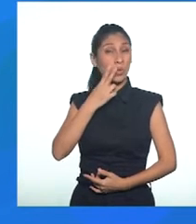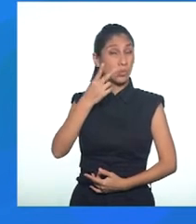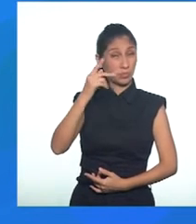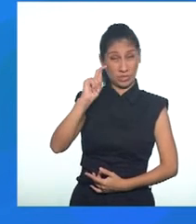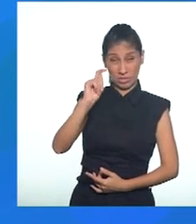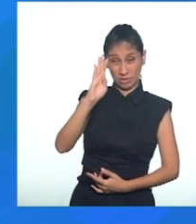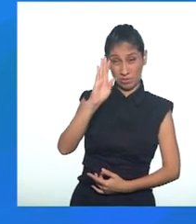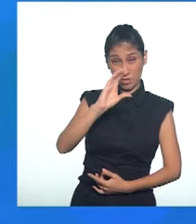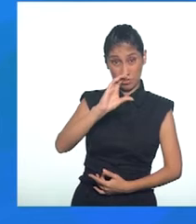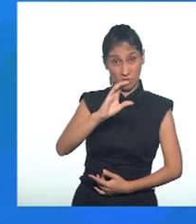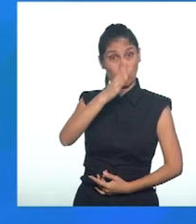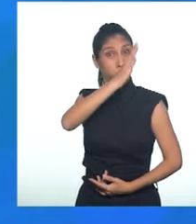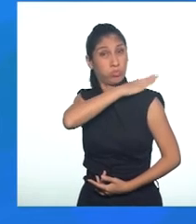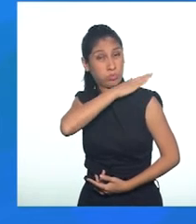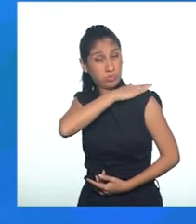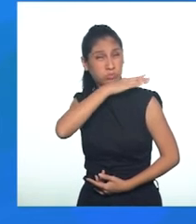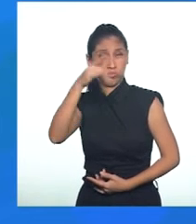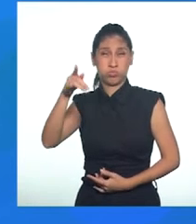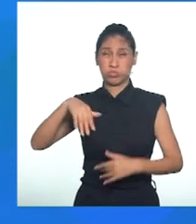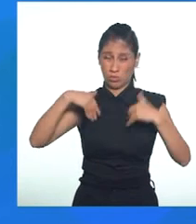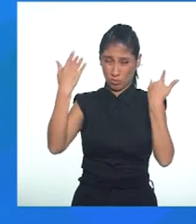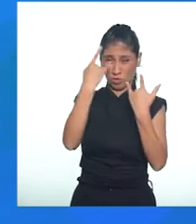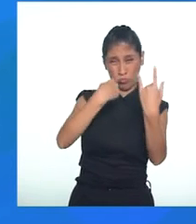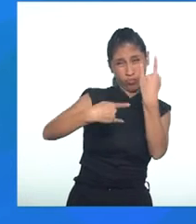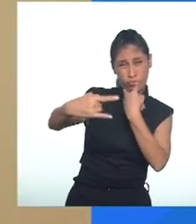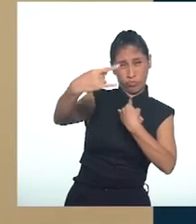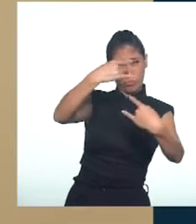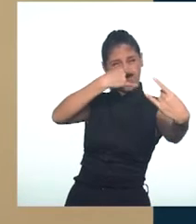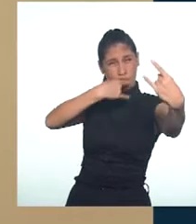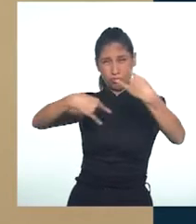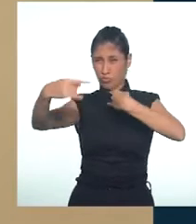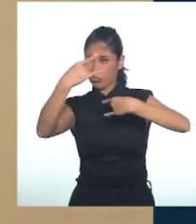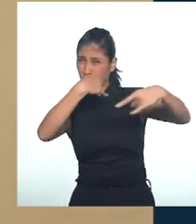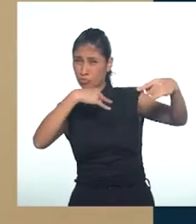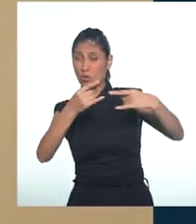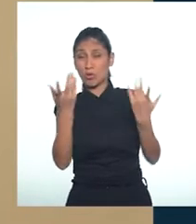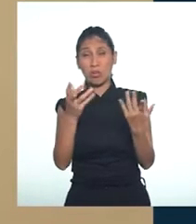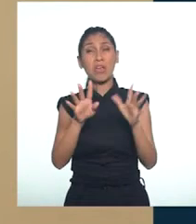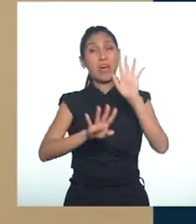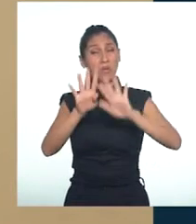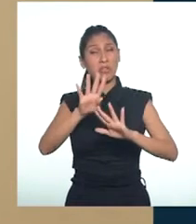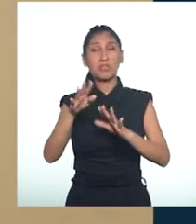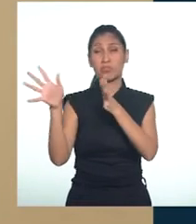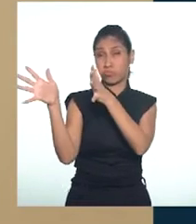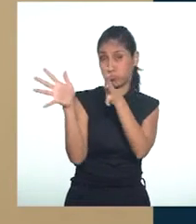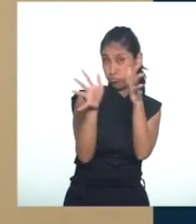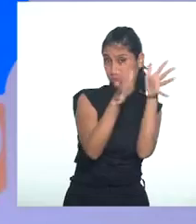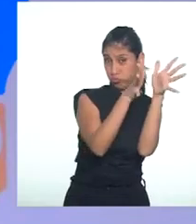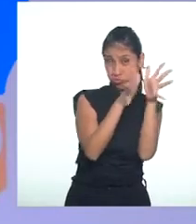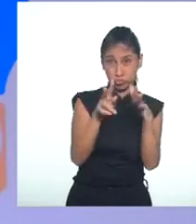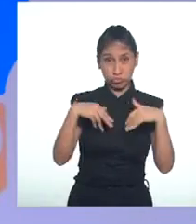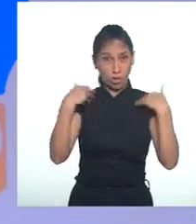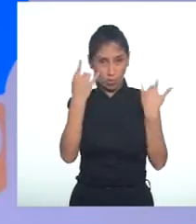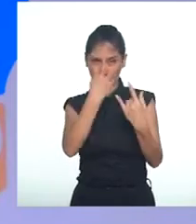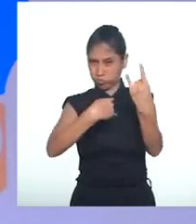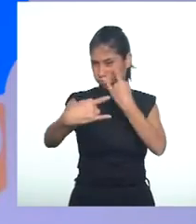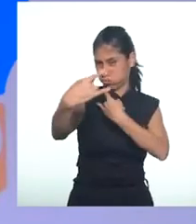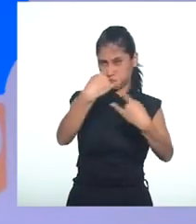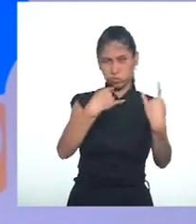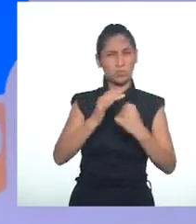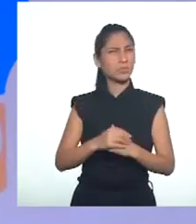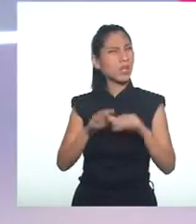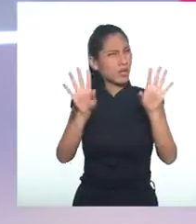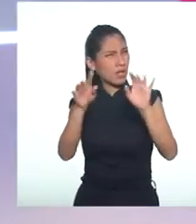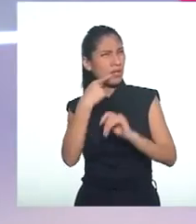es muy contagiosa porque se puede transmitir simplemente por vía aérea. Y dígame,